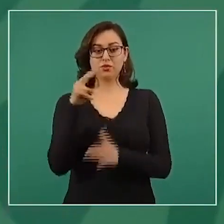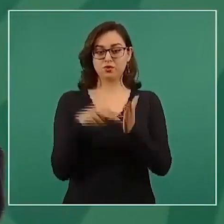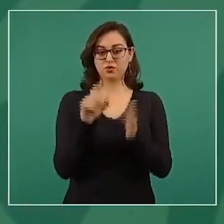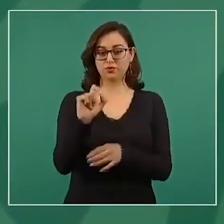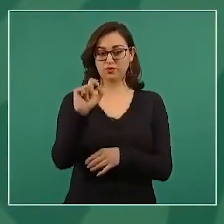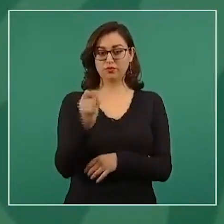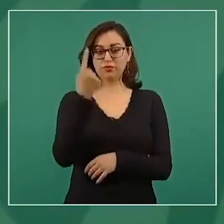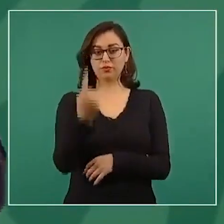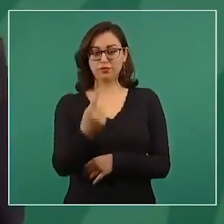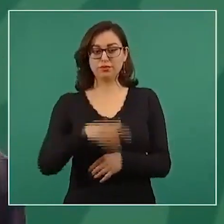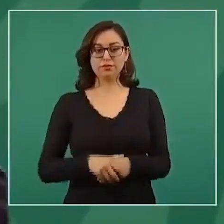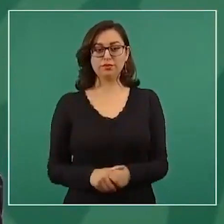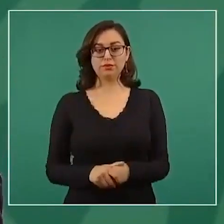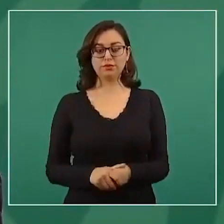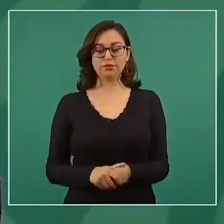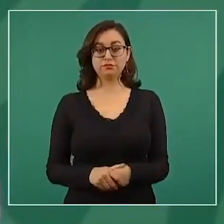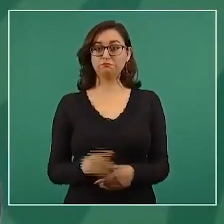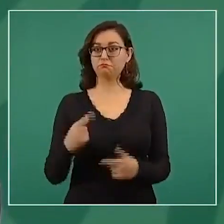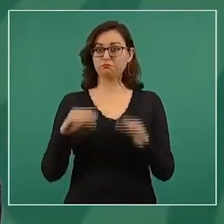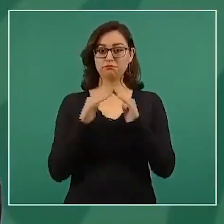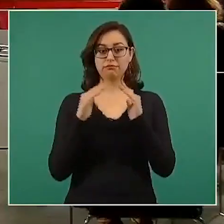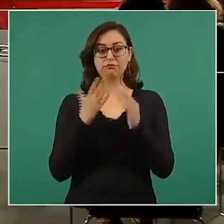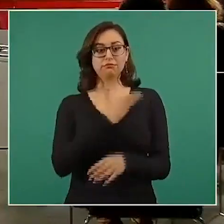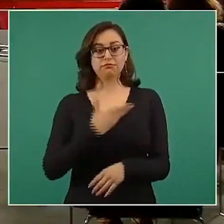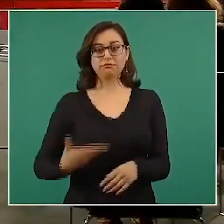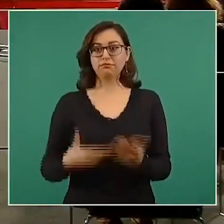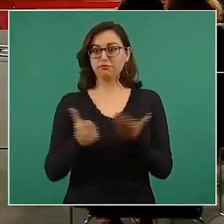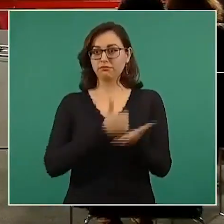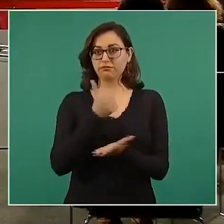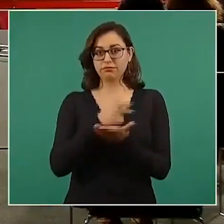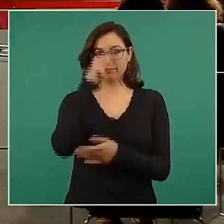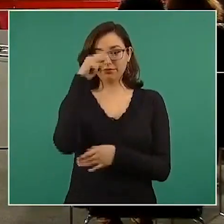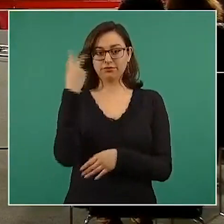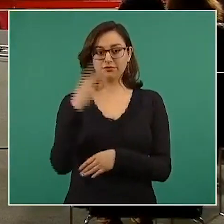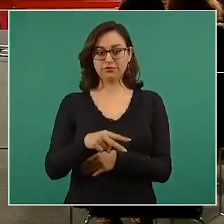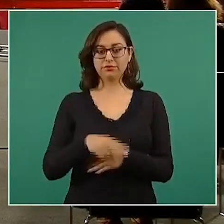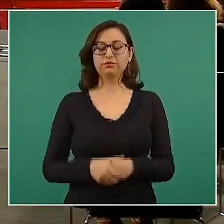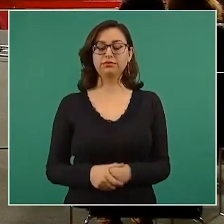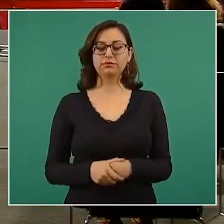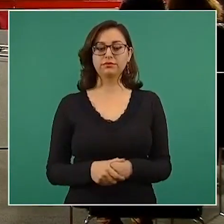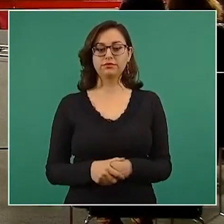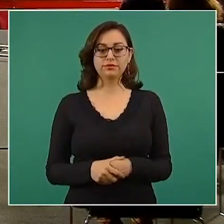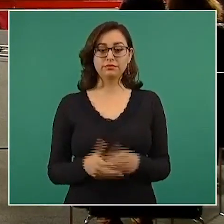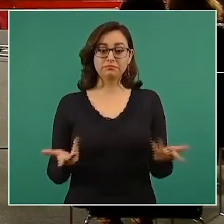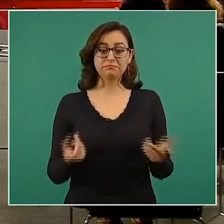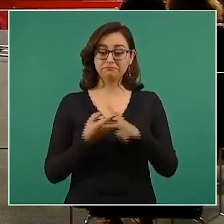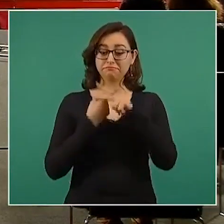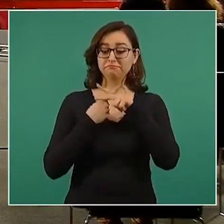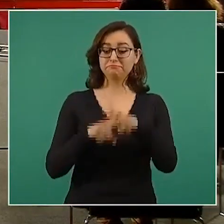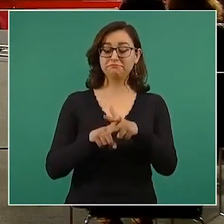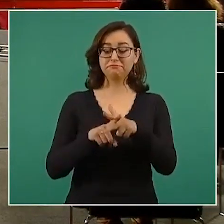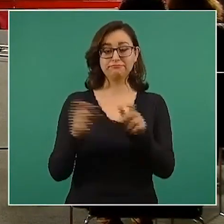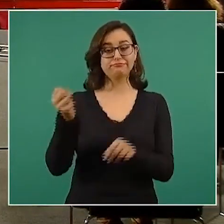2021. Estamos en el Palacio Nacional de México, en la Ciudad de México, y vamos a iniciar la última de